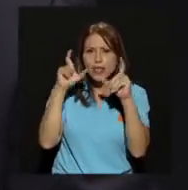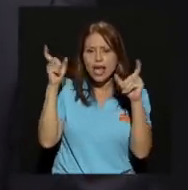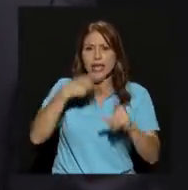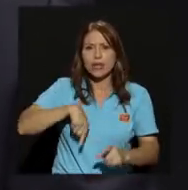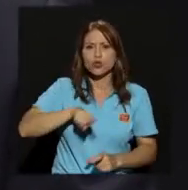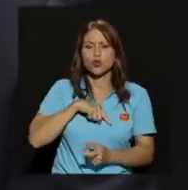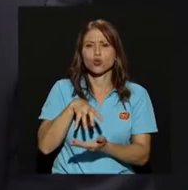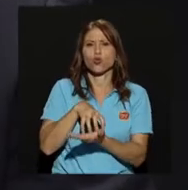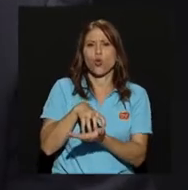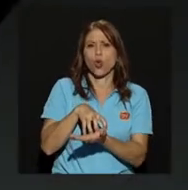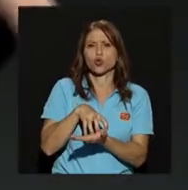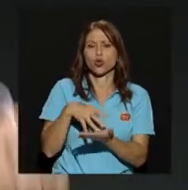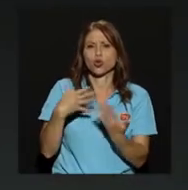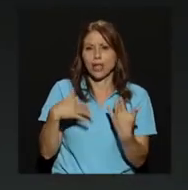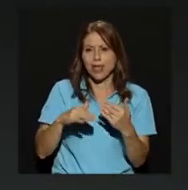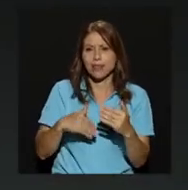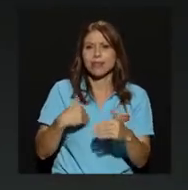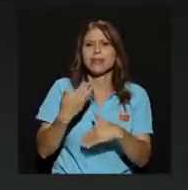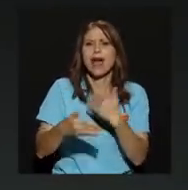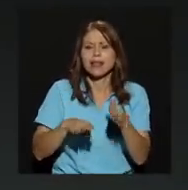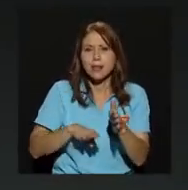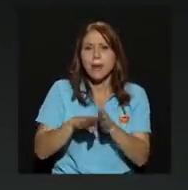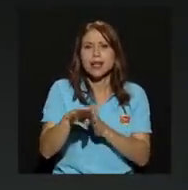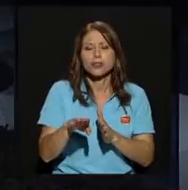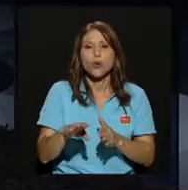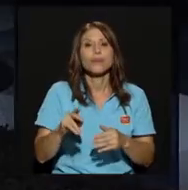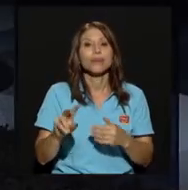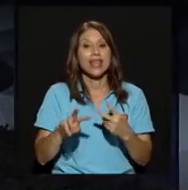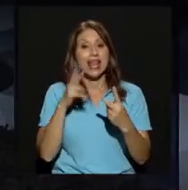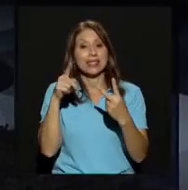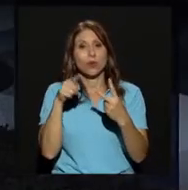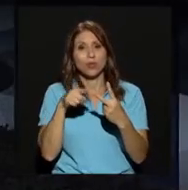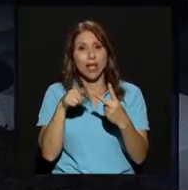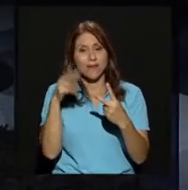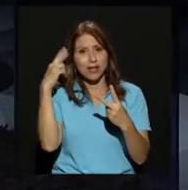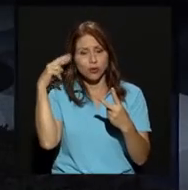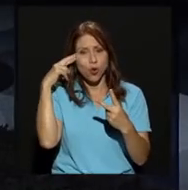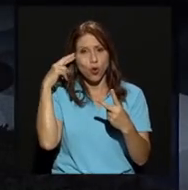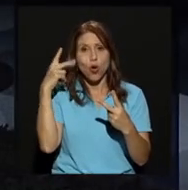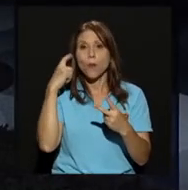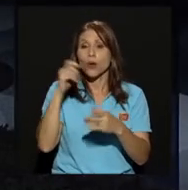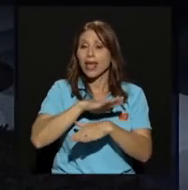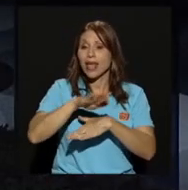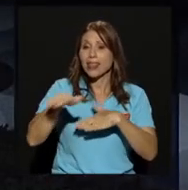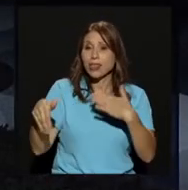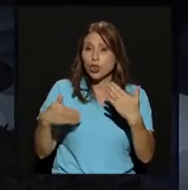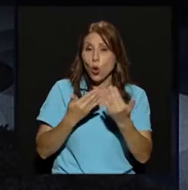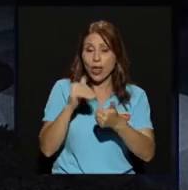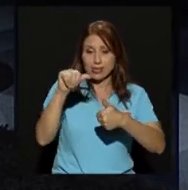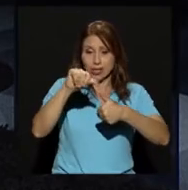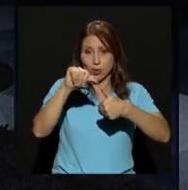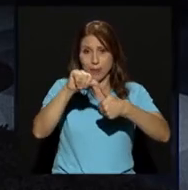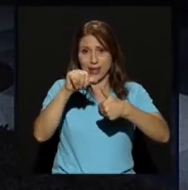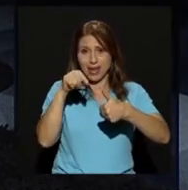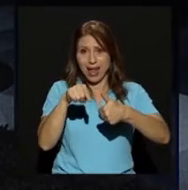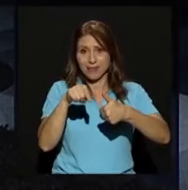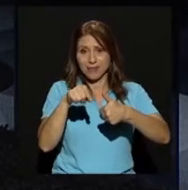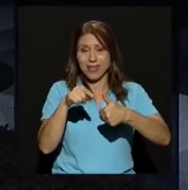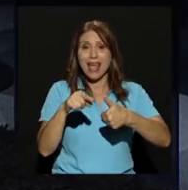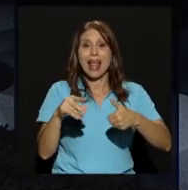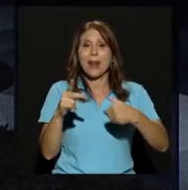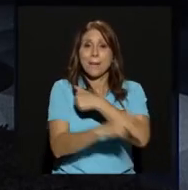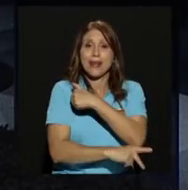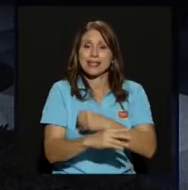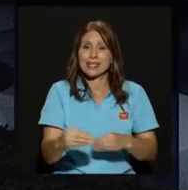de dar ese paso las vías líquidas y la segunda razón es porque de todos los países centroamericanos el que estaba más